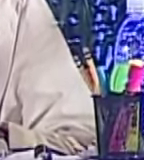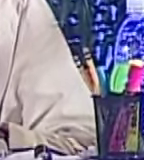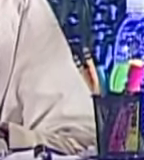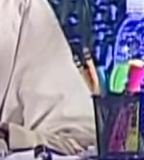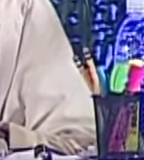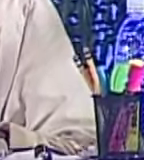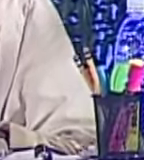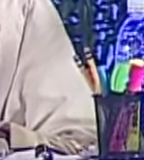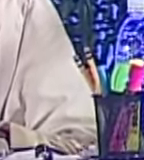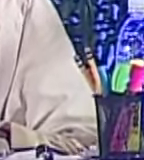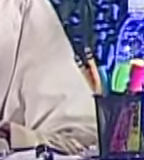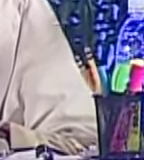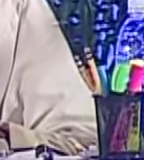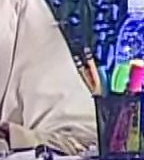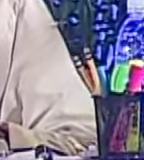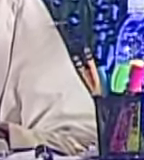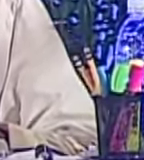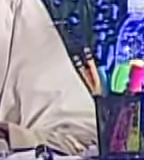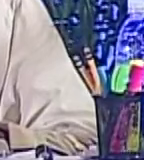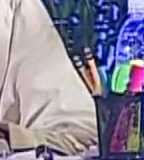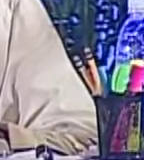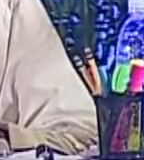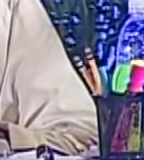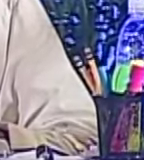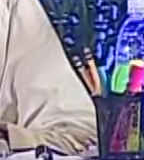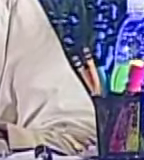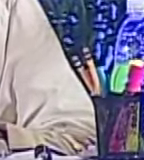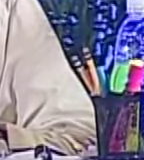no. Resultados concretos.